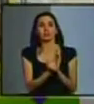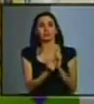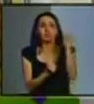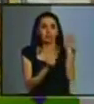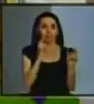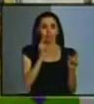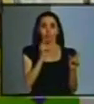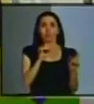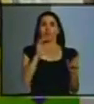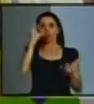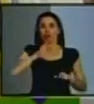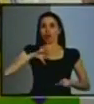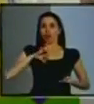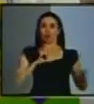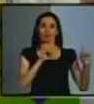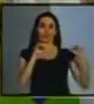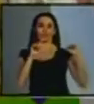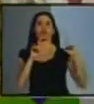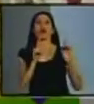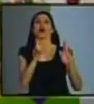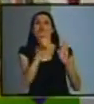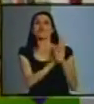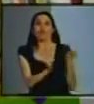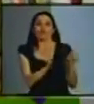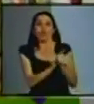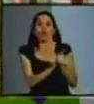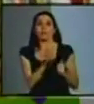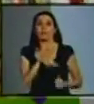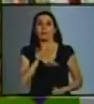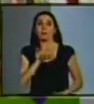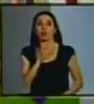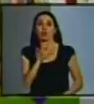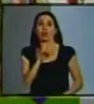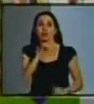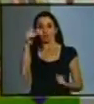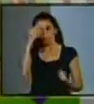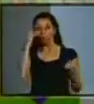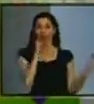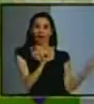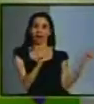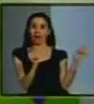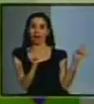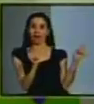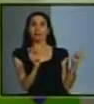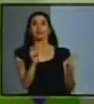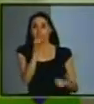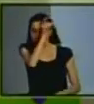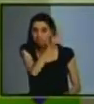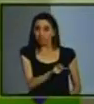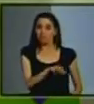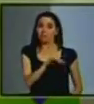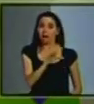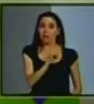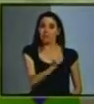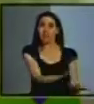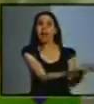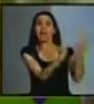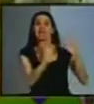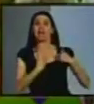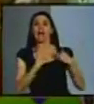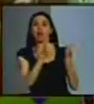pasea orgulloso. Esta fotografía con el premio Nobel lo hace incluso una especie de celebridad. Cuenta que el propio Mandela se la